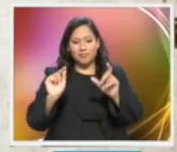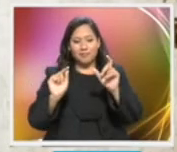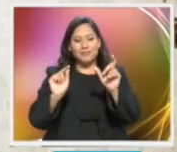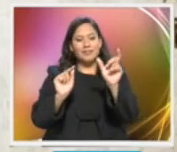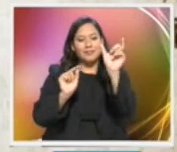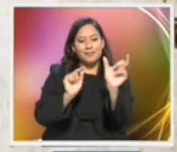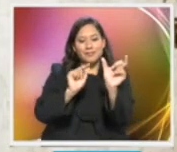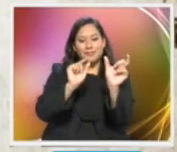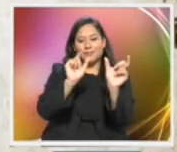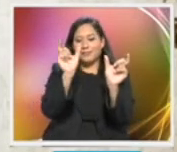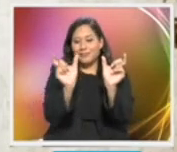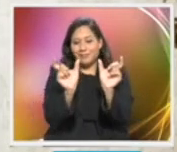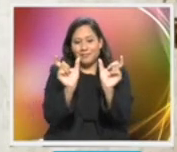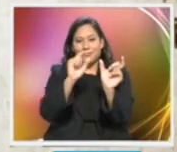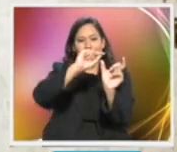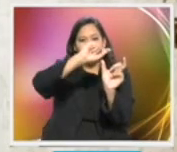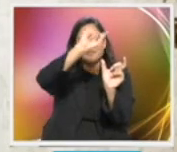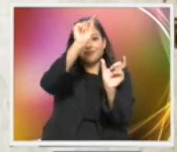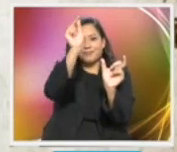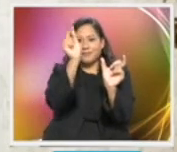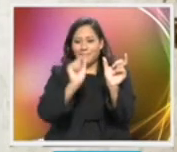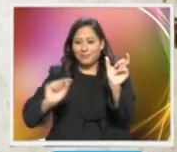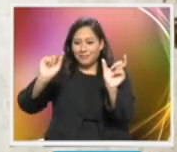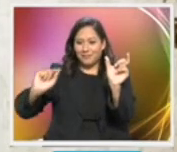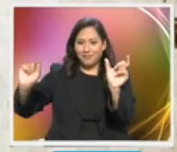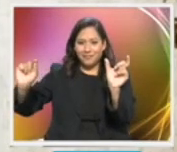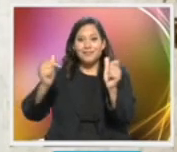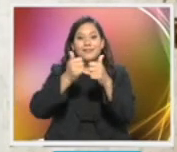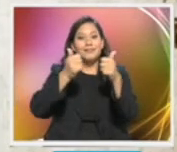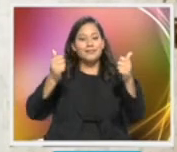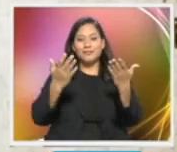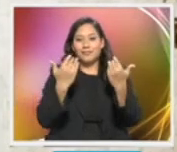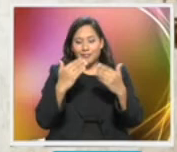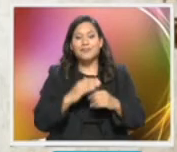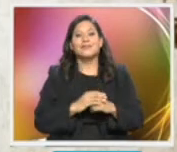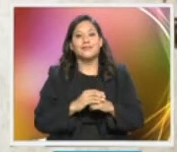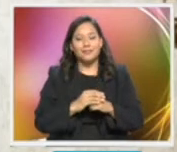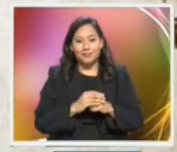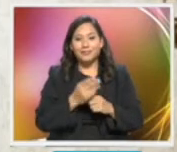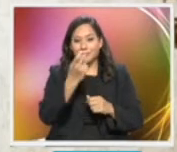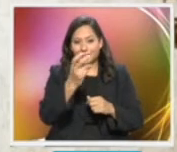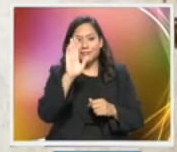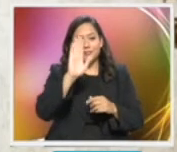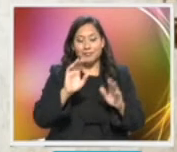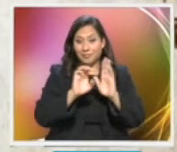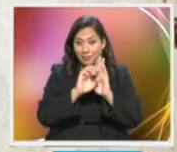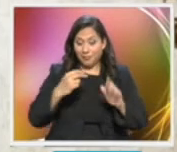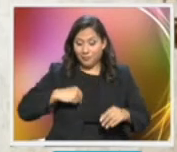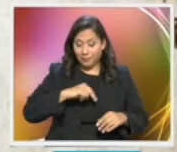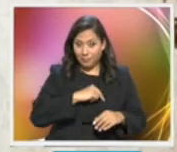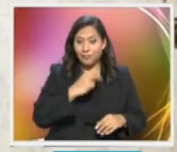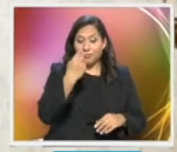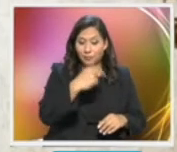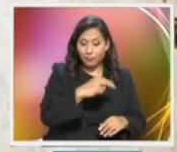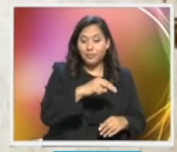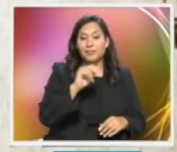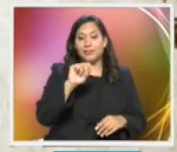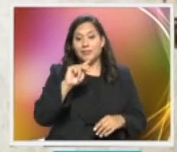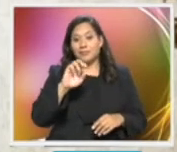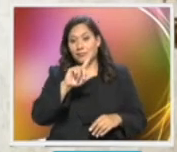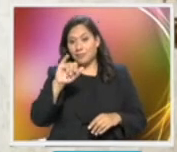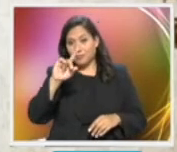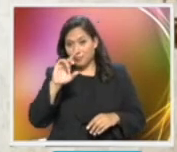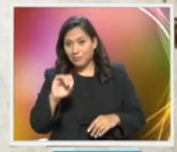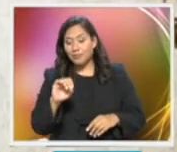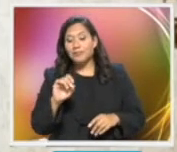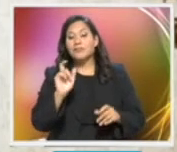del apellido, ¿no? Como que no hay una separación. No, exacto, ¿no? está ligada, ¿no? Normalmente cuando ponemos nombre y apellido, lo que nosotros